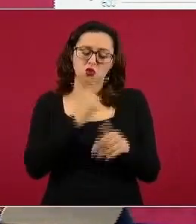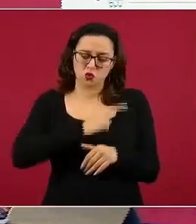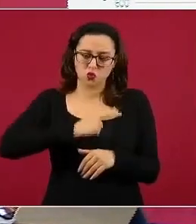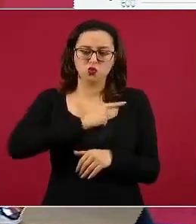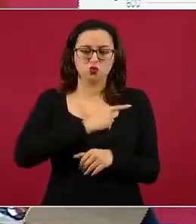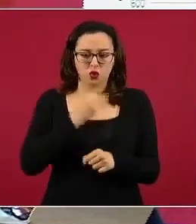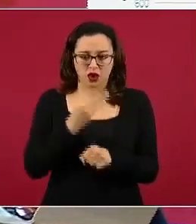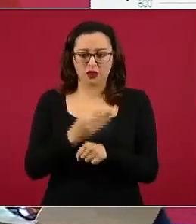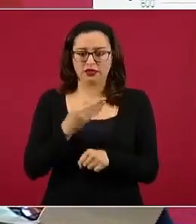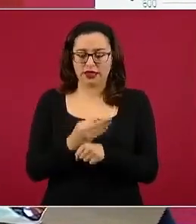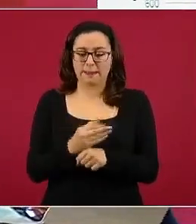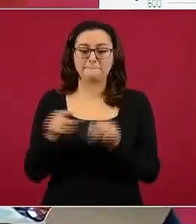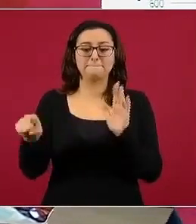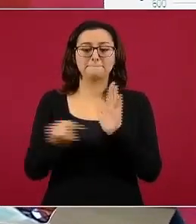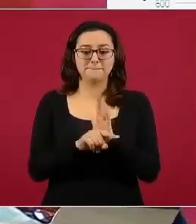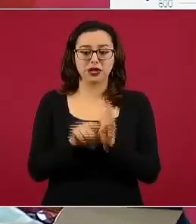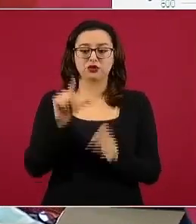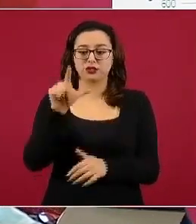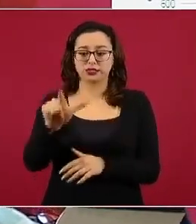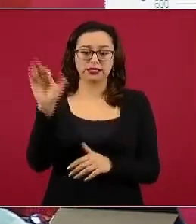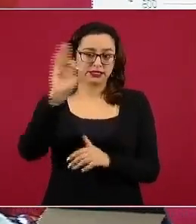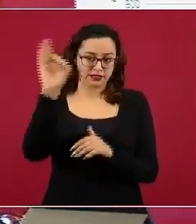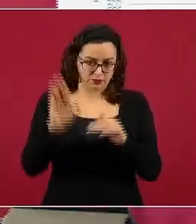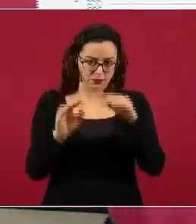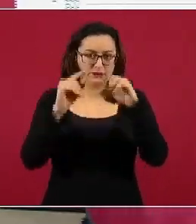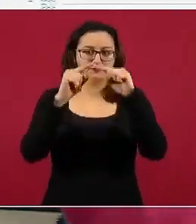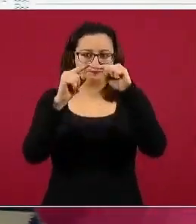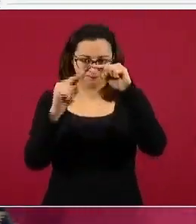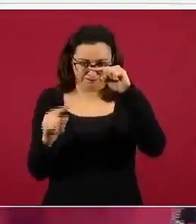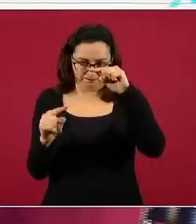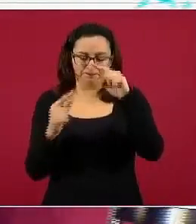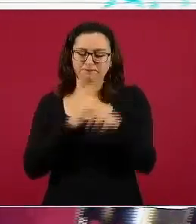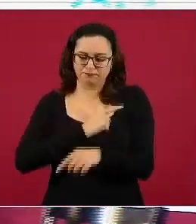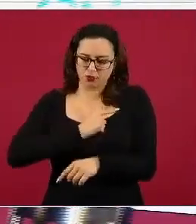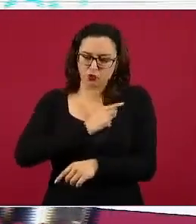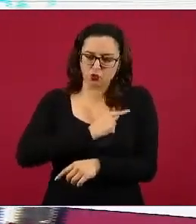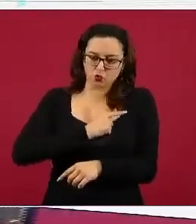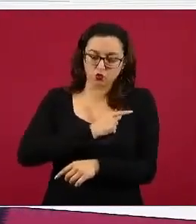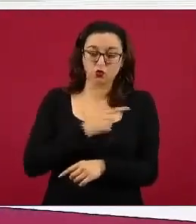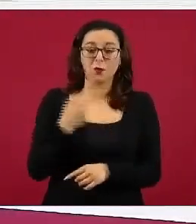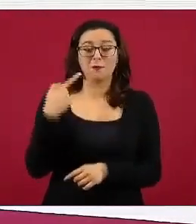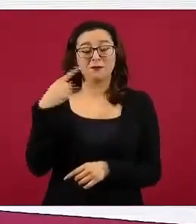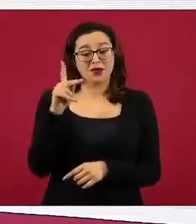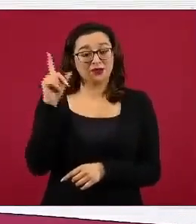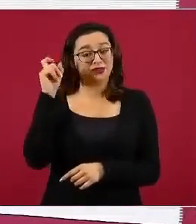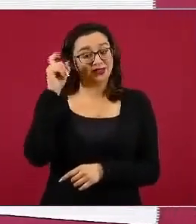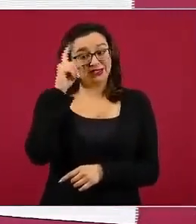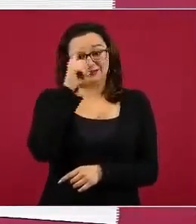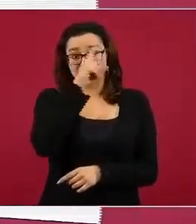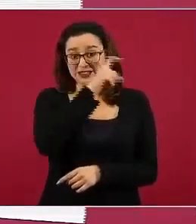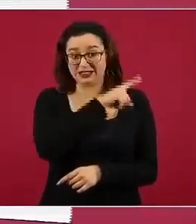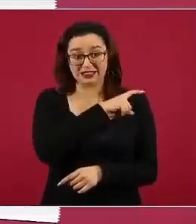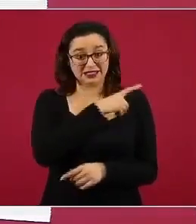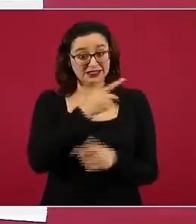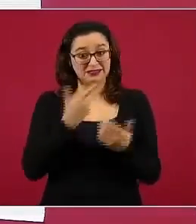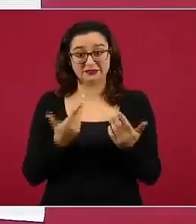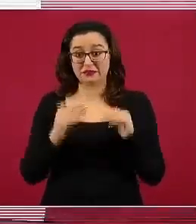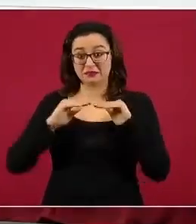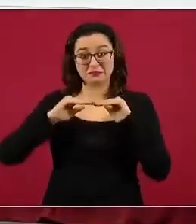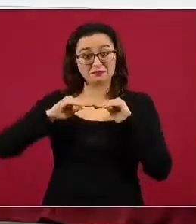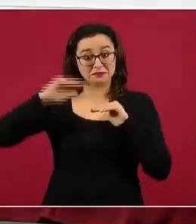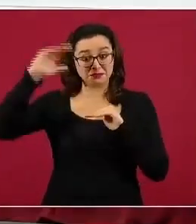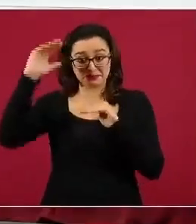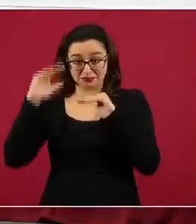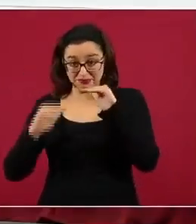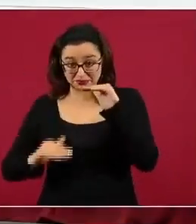abre con esta menos 17%, que es difícil que esto se vaya hasta la meseta o que